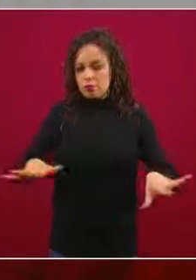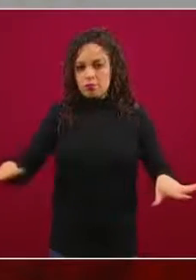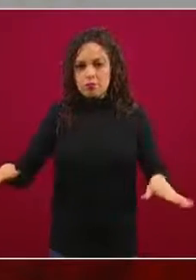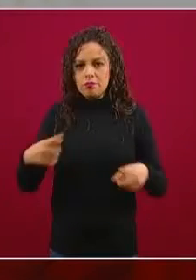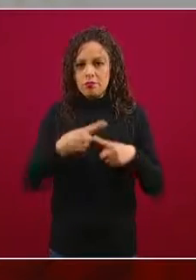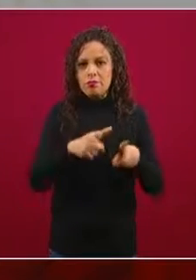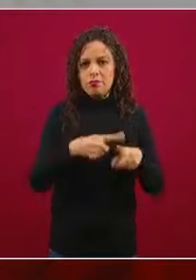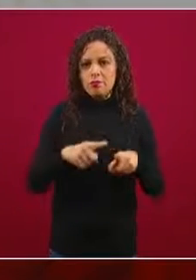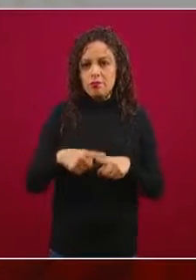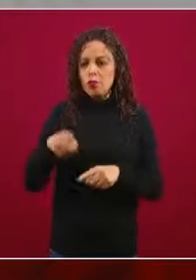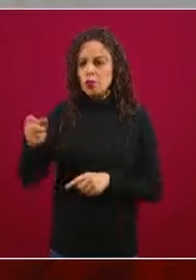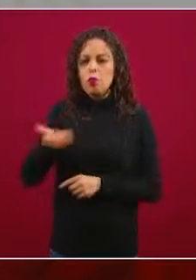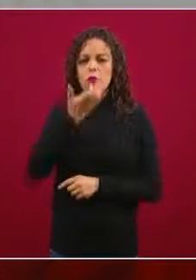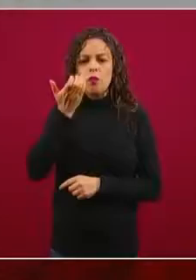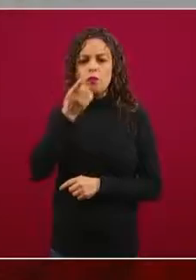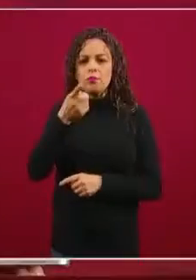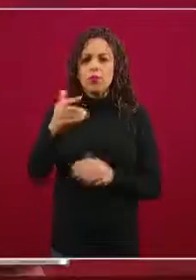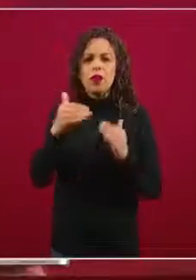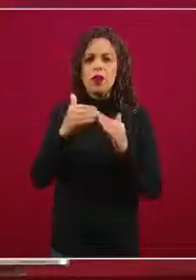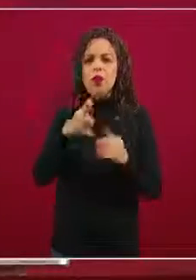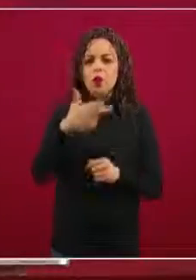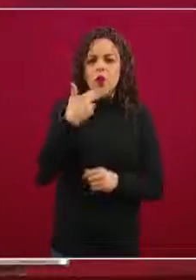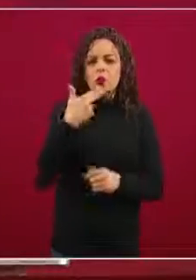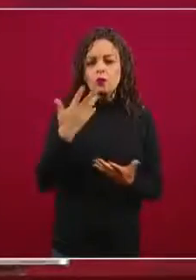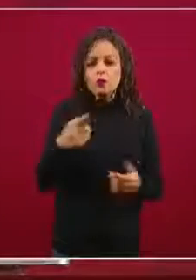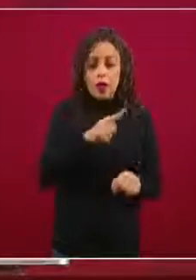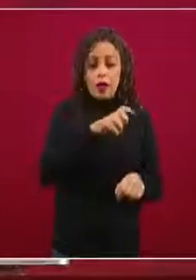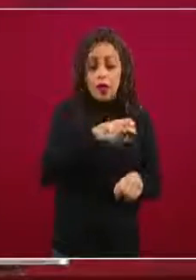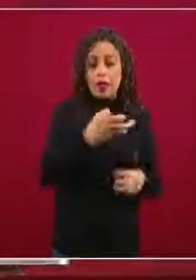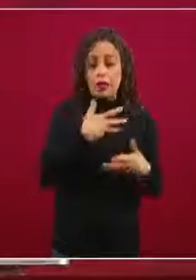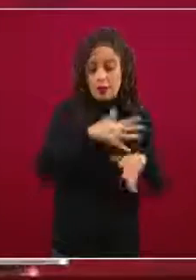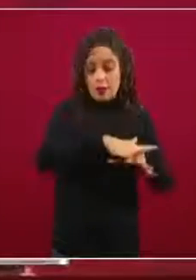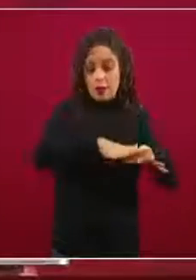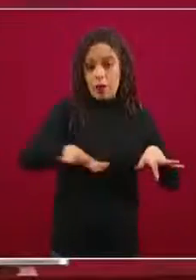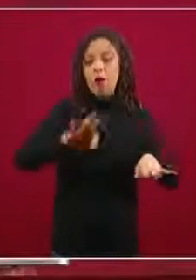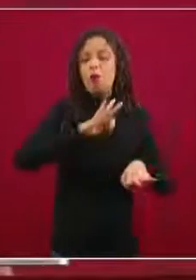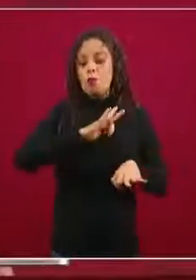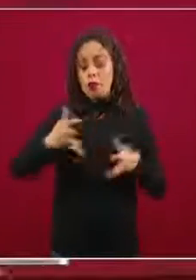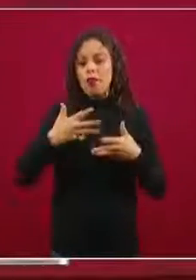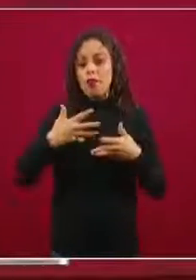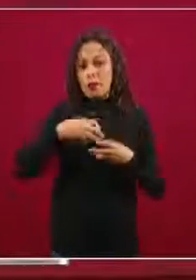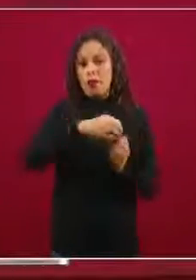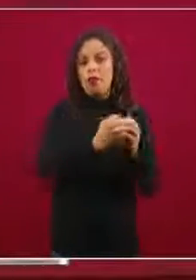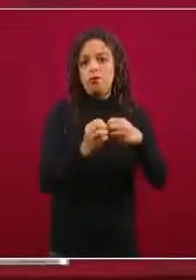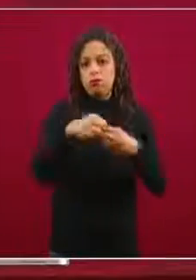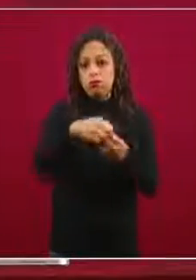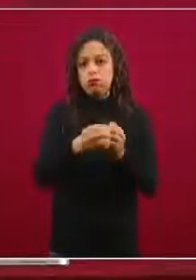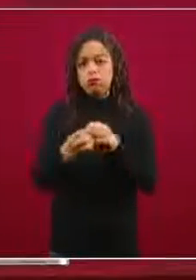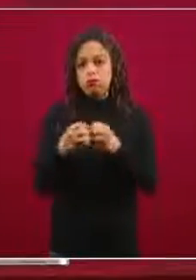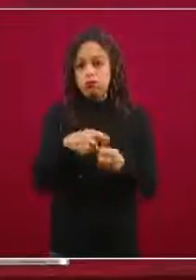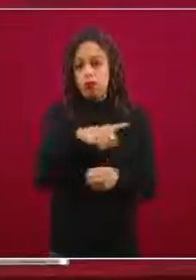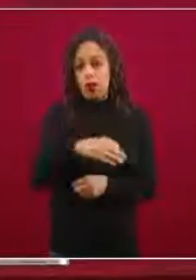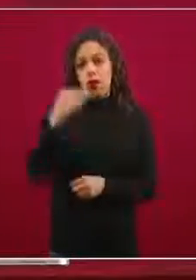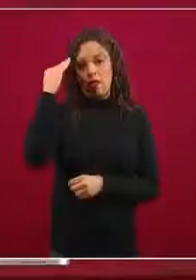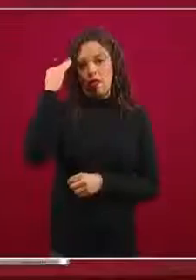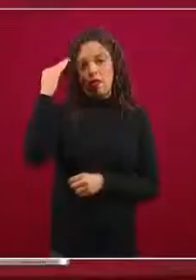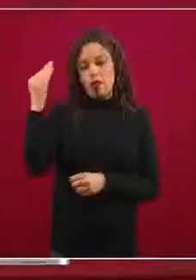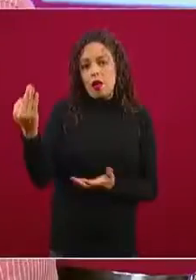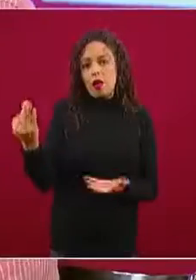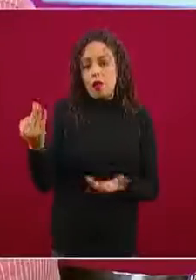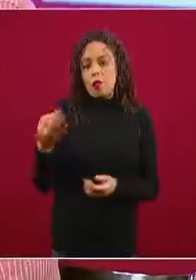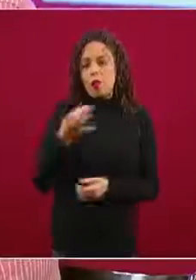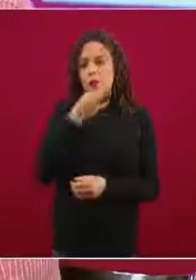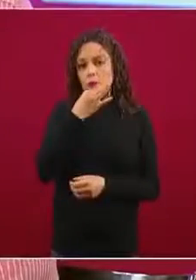objetos de uso común, porque también en estas superficies puede permanecer durante varios